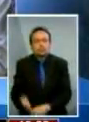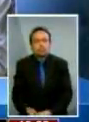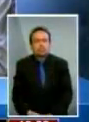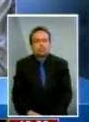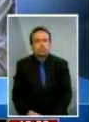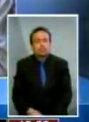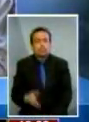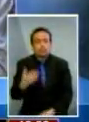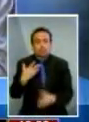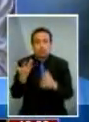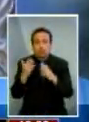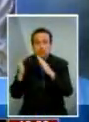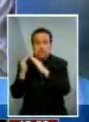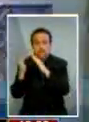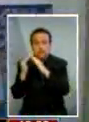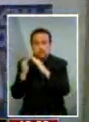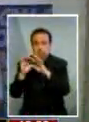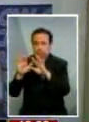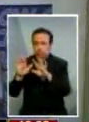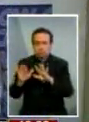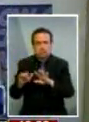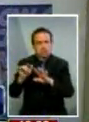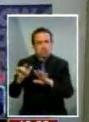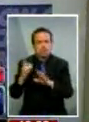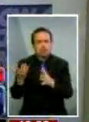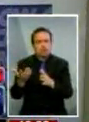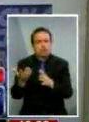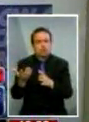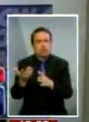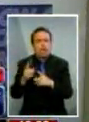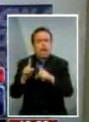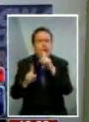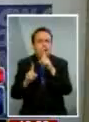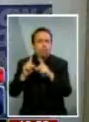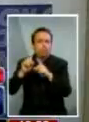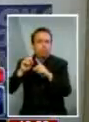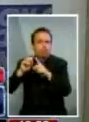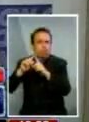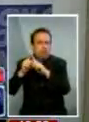No, la casa no está muy cambiada. Está, lo único que hicimos